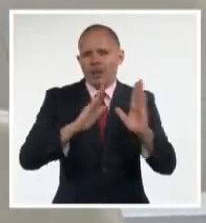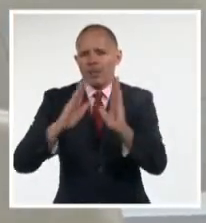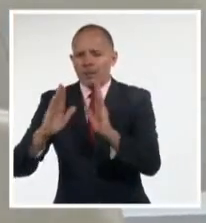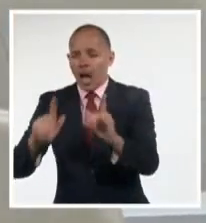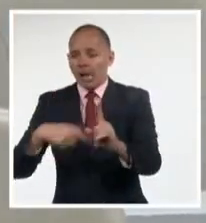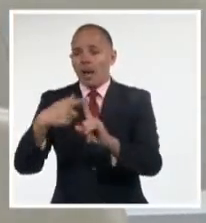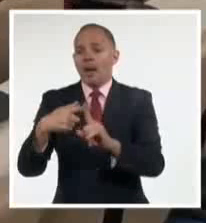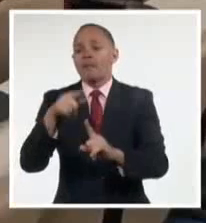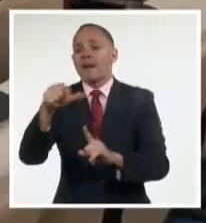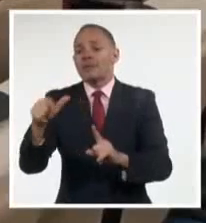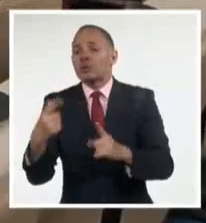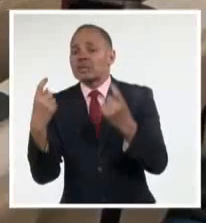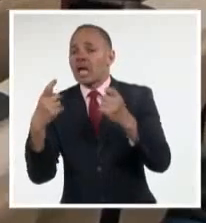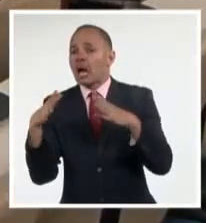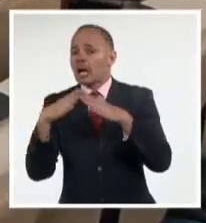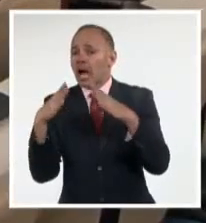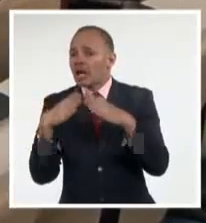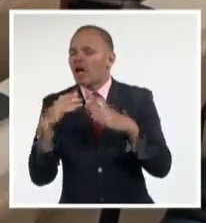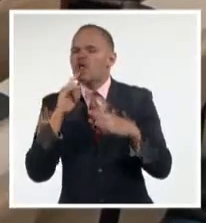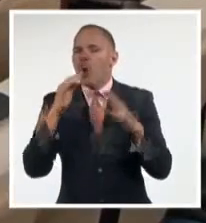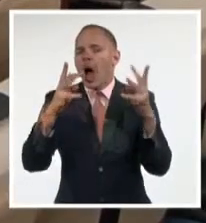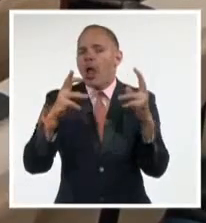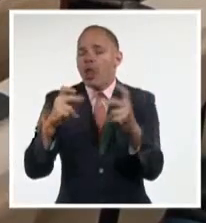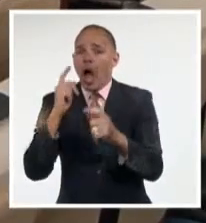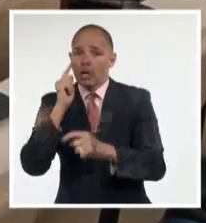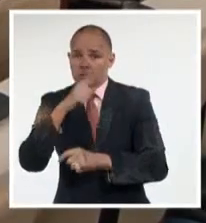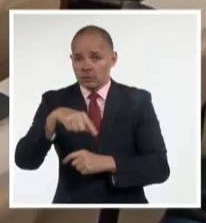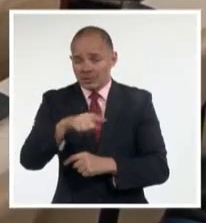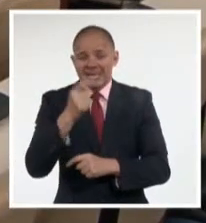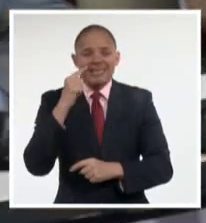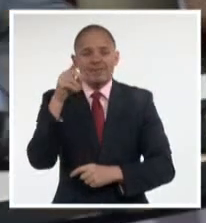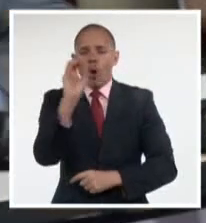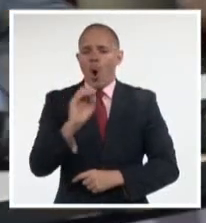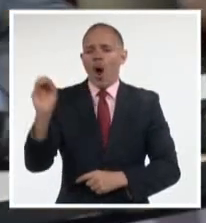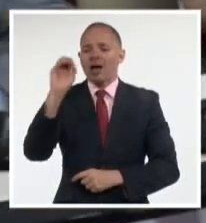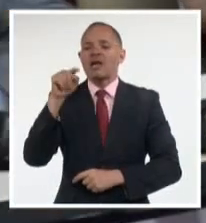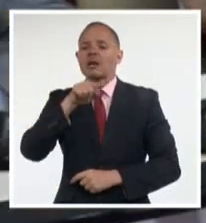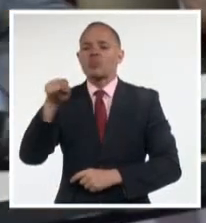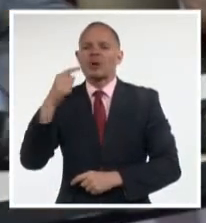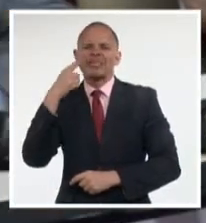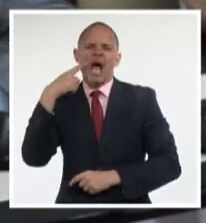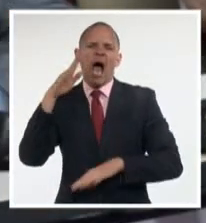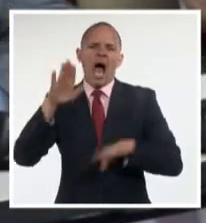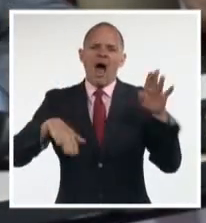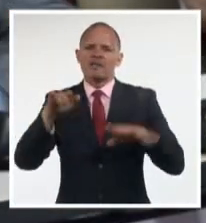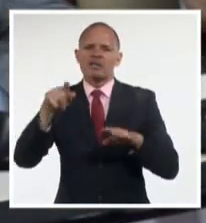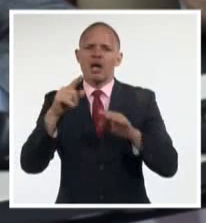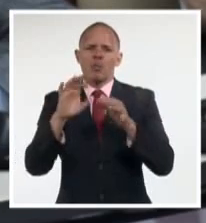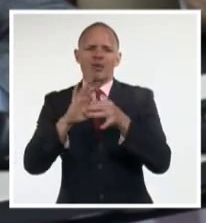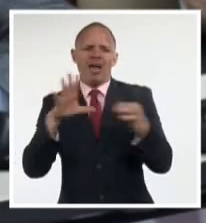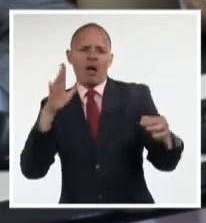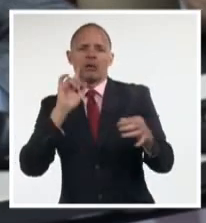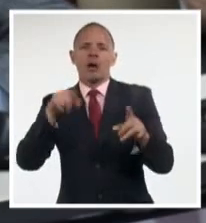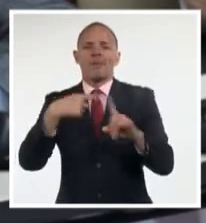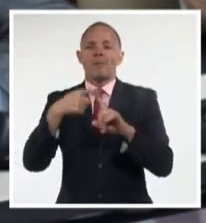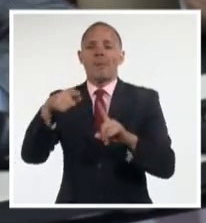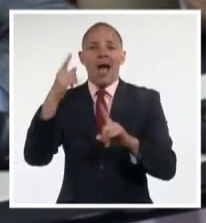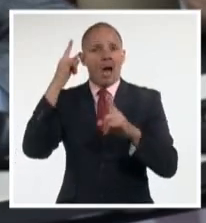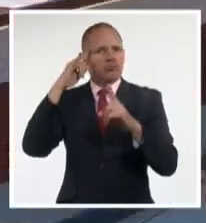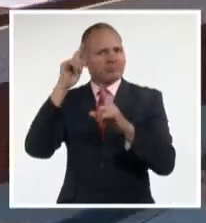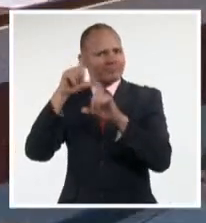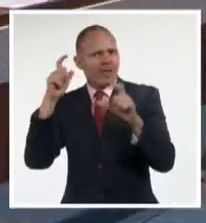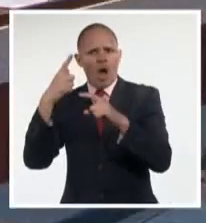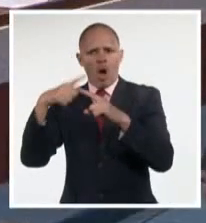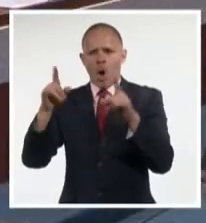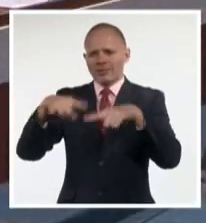hábitat, y consideraron en ese sentido que los organismos responsables subutilizan los resultados de la ciencia, la innovación y el